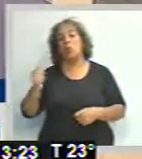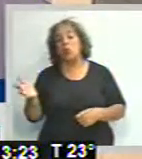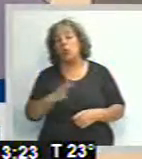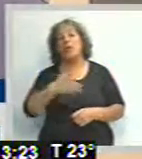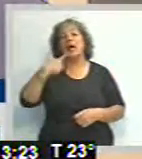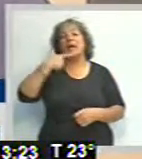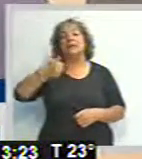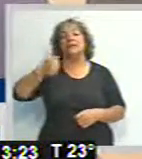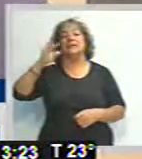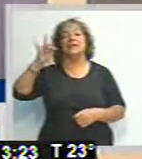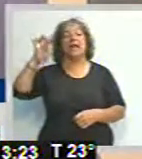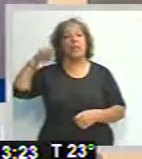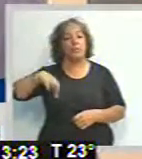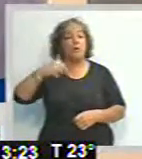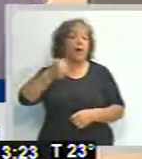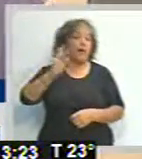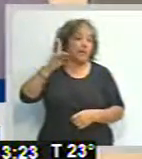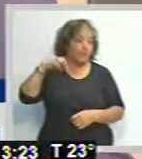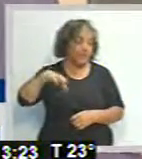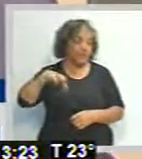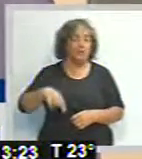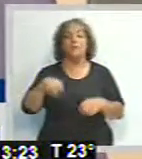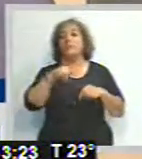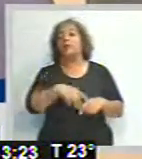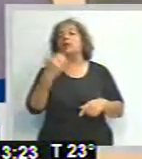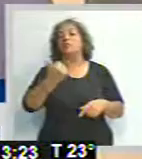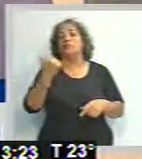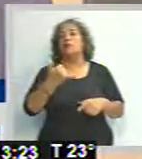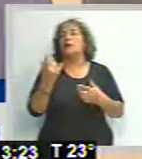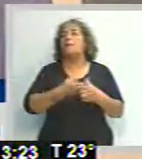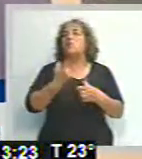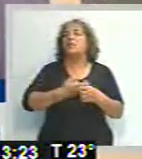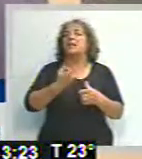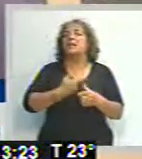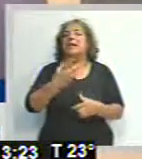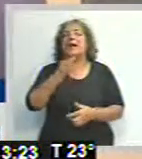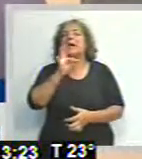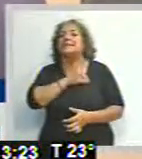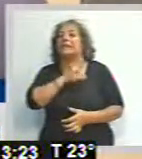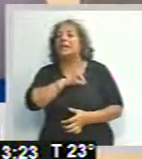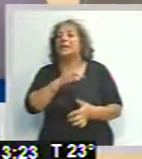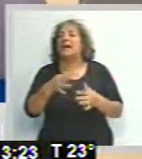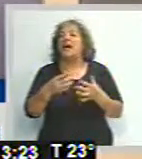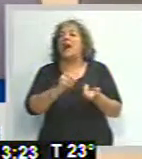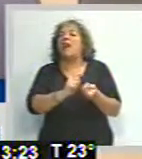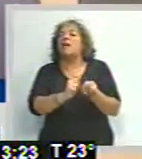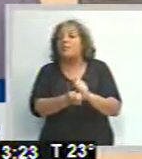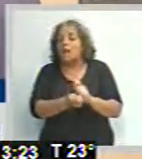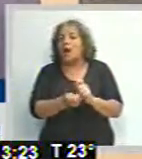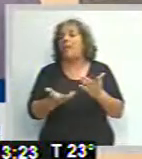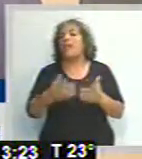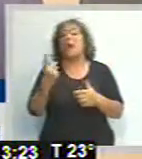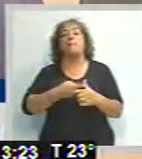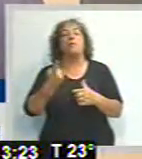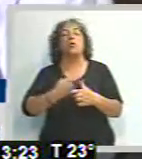AMET, ADP, que tienen una política salarial completamente adaptada a la